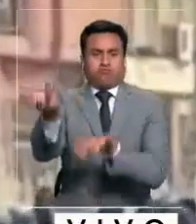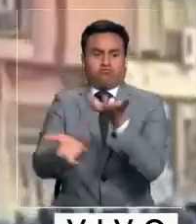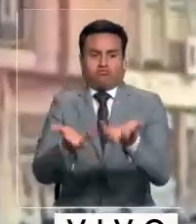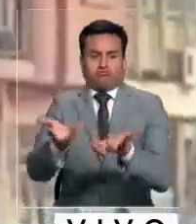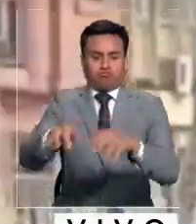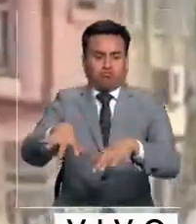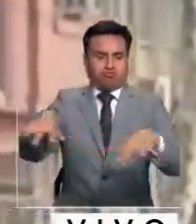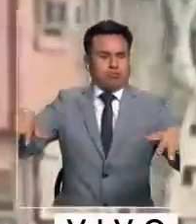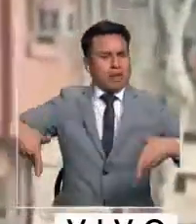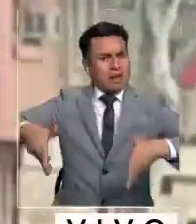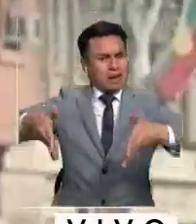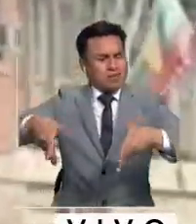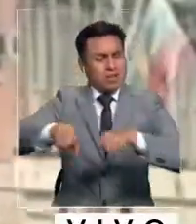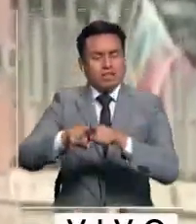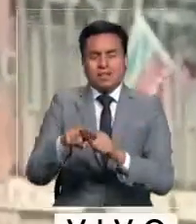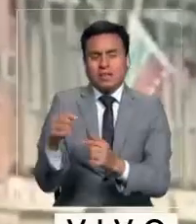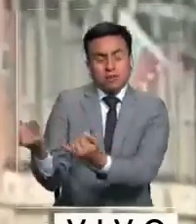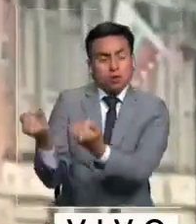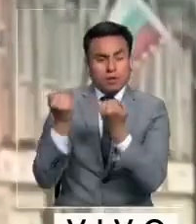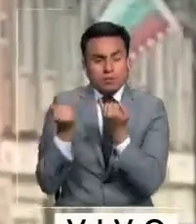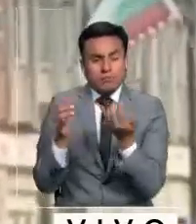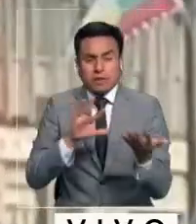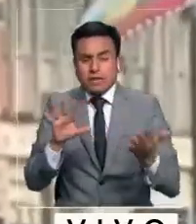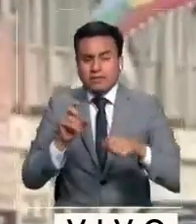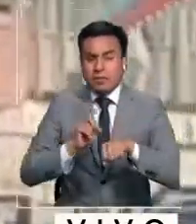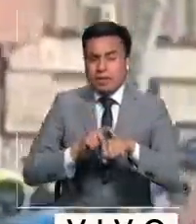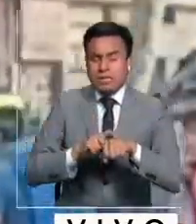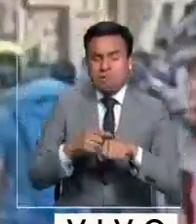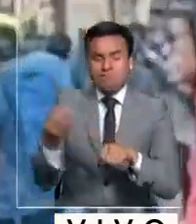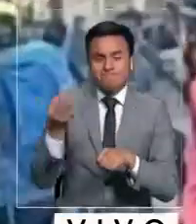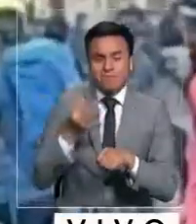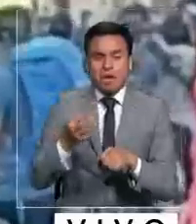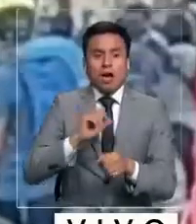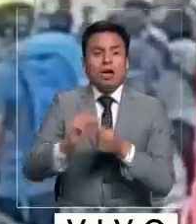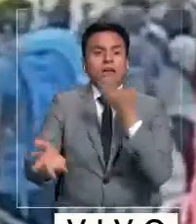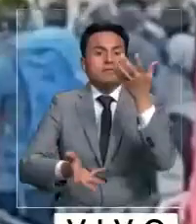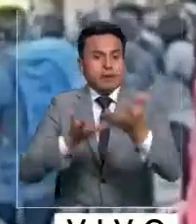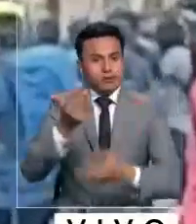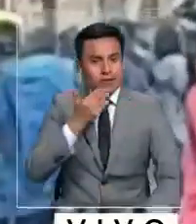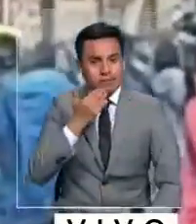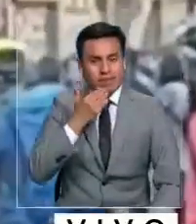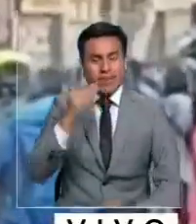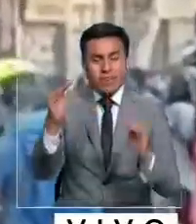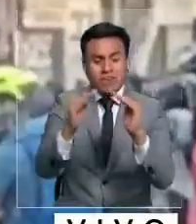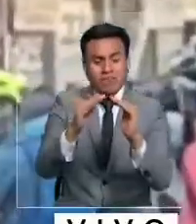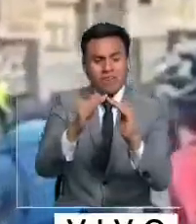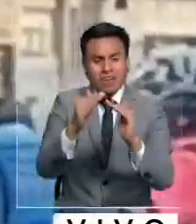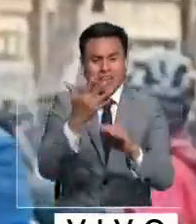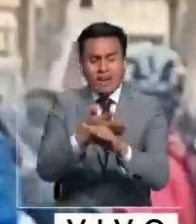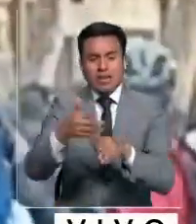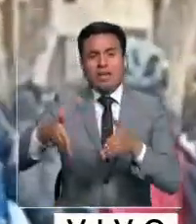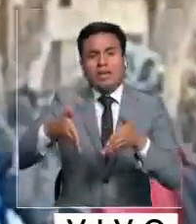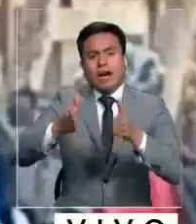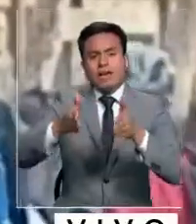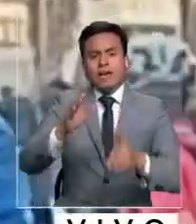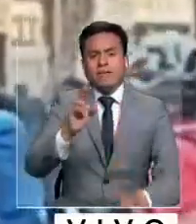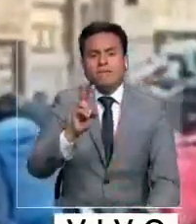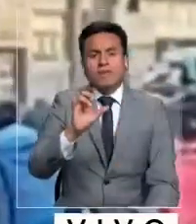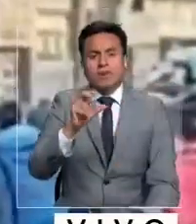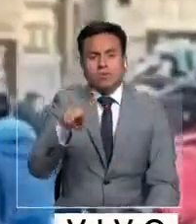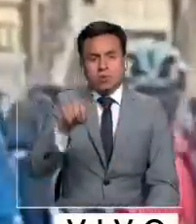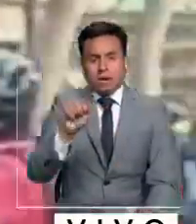En los últimos minutos ha habido información que da cuenta también de la confirmación de un incendio en una vivienda en la intersección de Vicuña